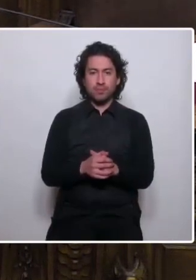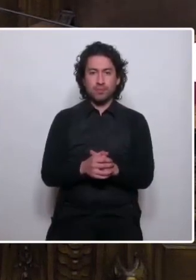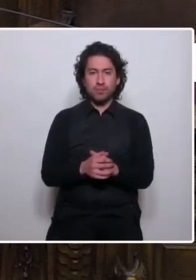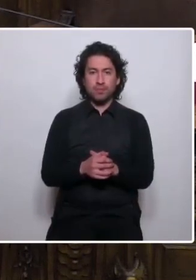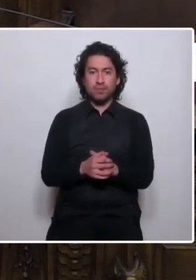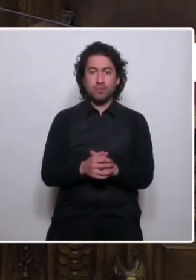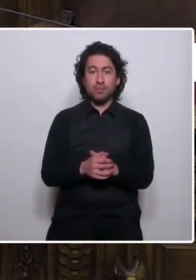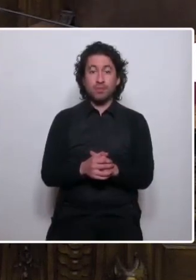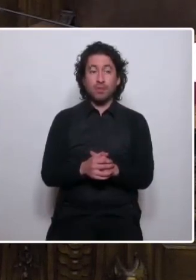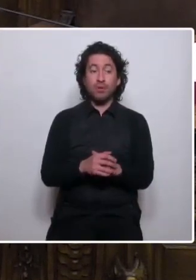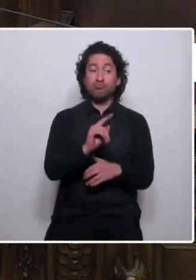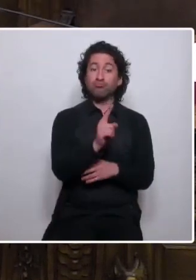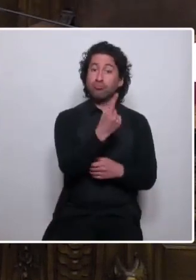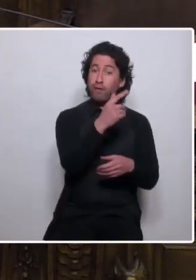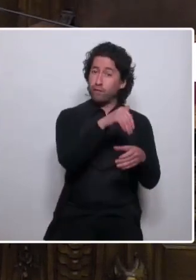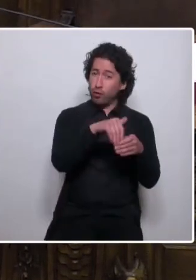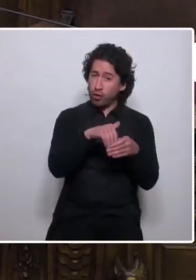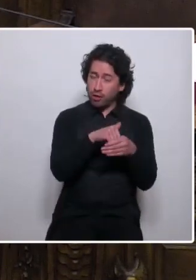Vamos a votar en primer lugar